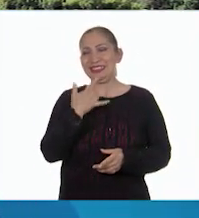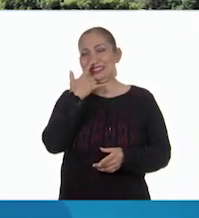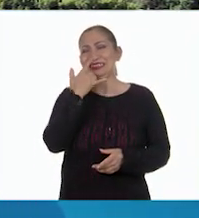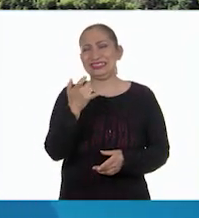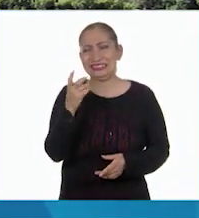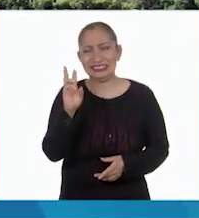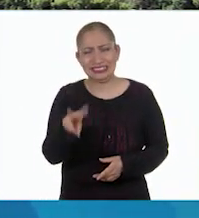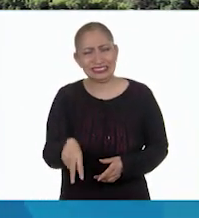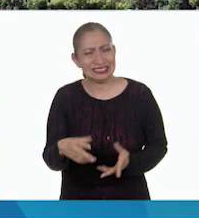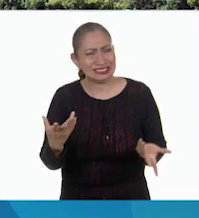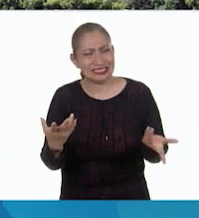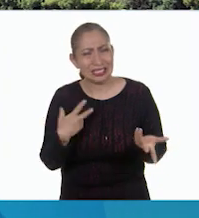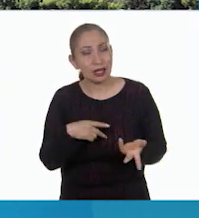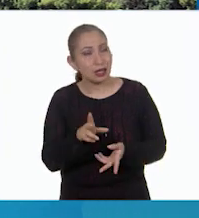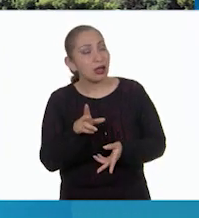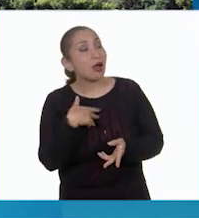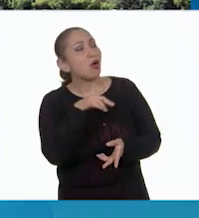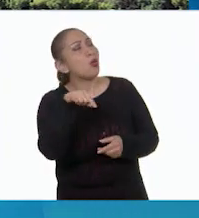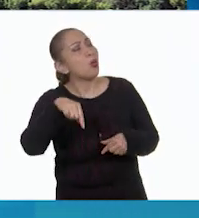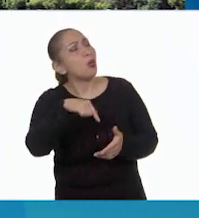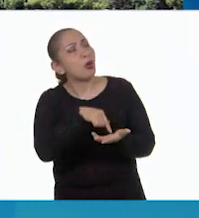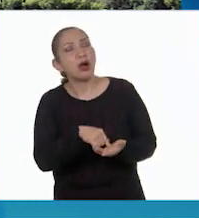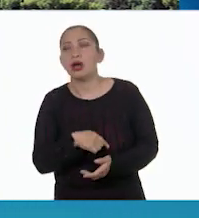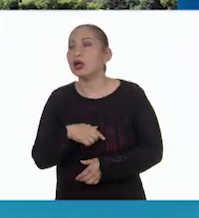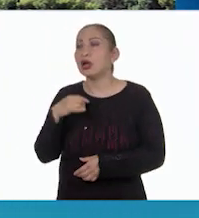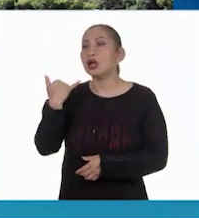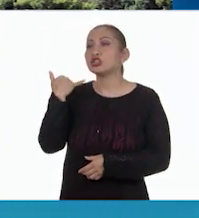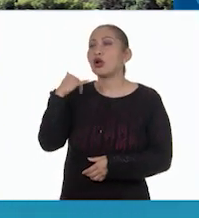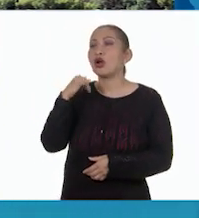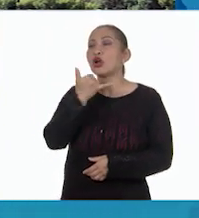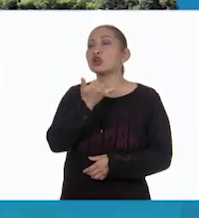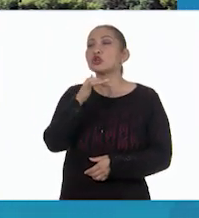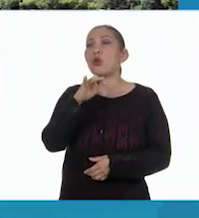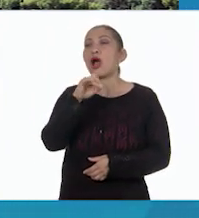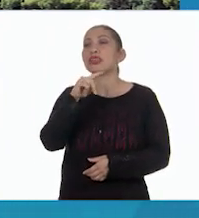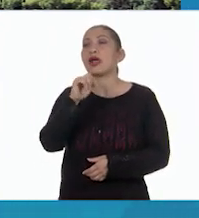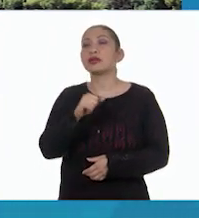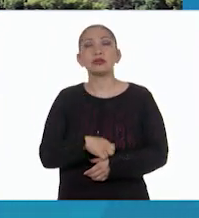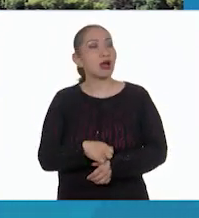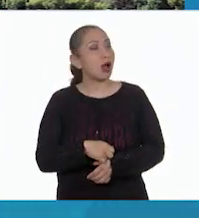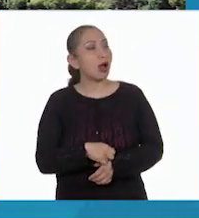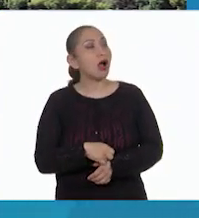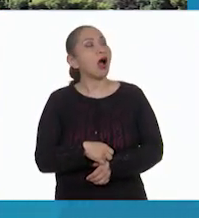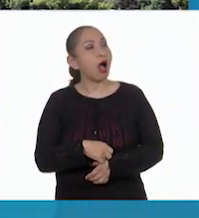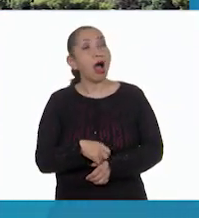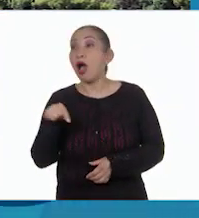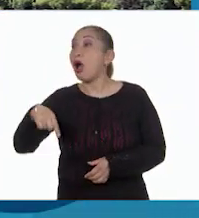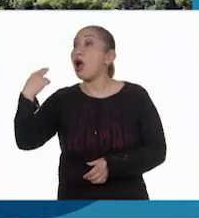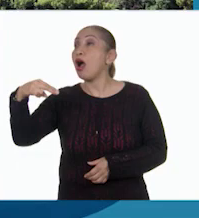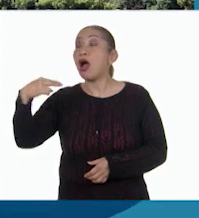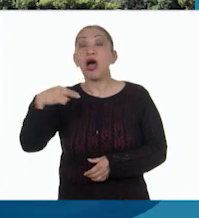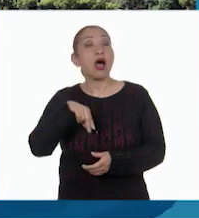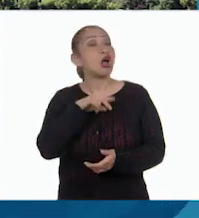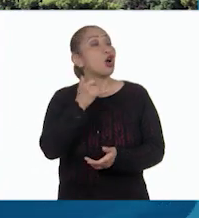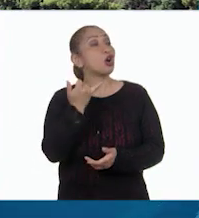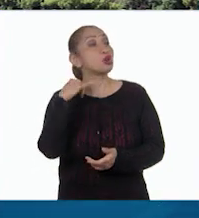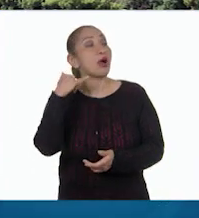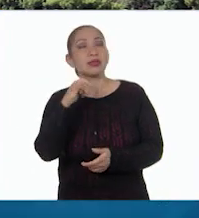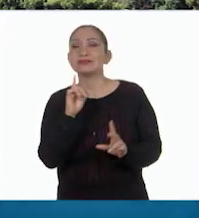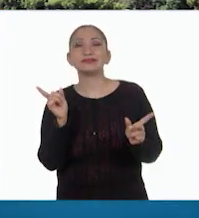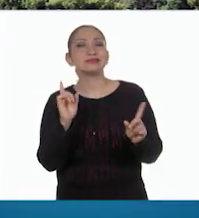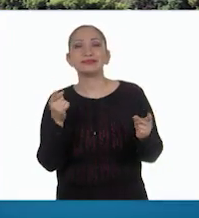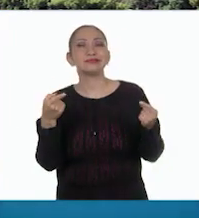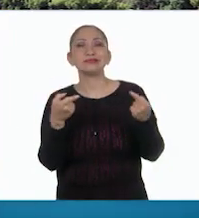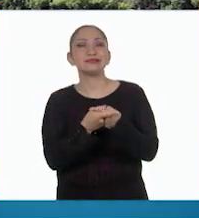muy curioso ese tipo de historias, ¿no? A veces es muy curiosa. Sin duda lo es. En Yucatán, los españoles conocieron por primera vez